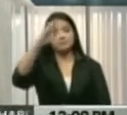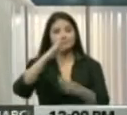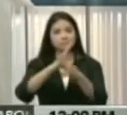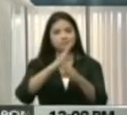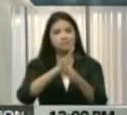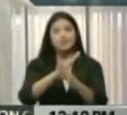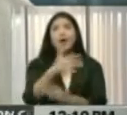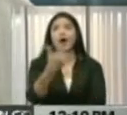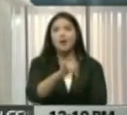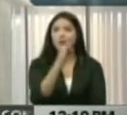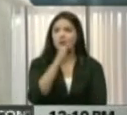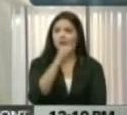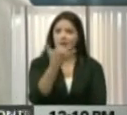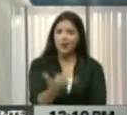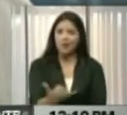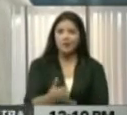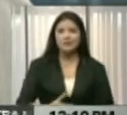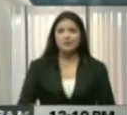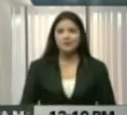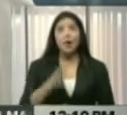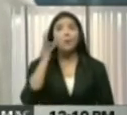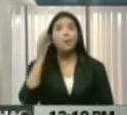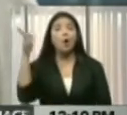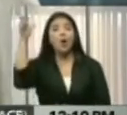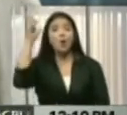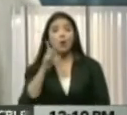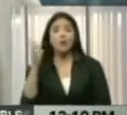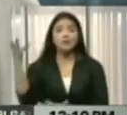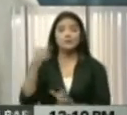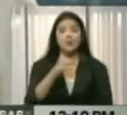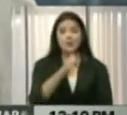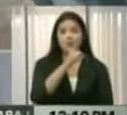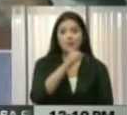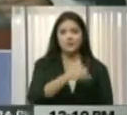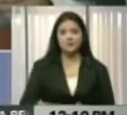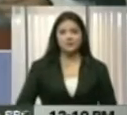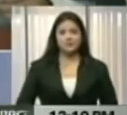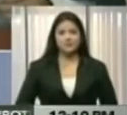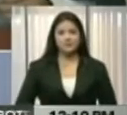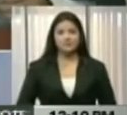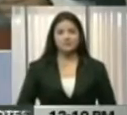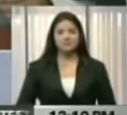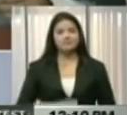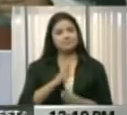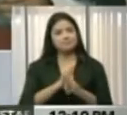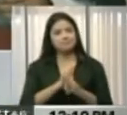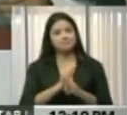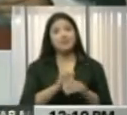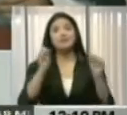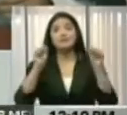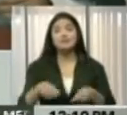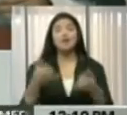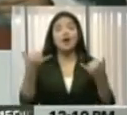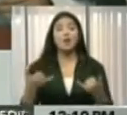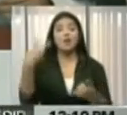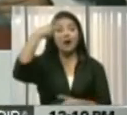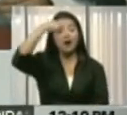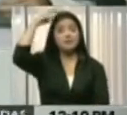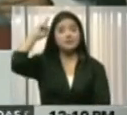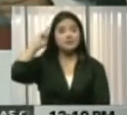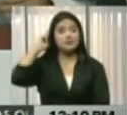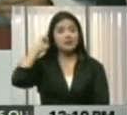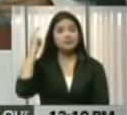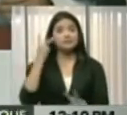Bueno, hay información que se genera a esta hora. Lorena Gil nos comenta de qué se trata. Gracias, Anabel. Si a esta hora en la sede de la